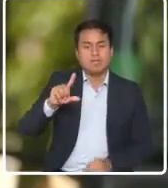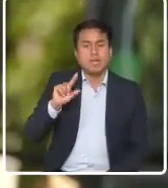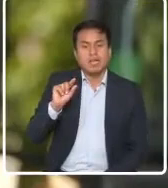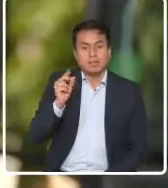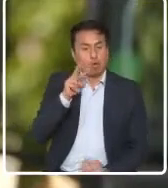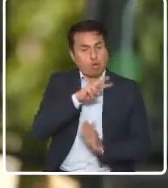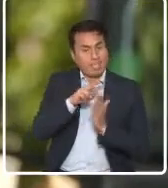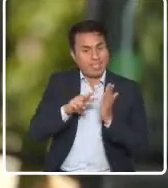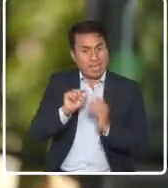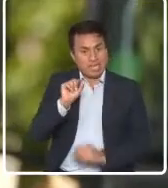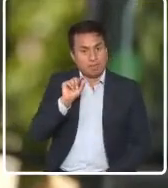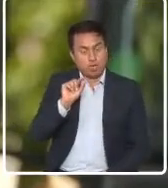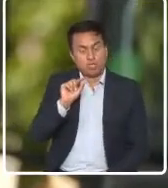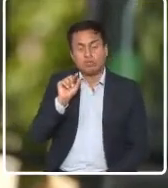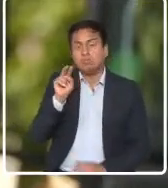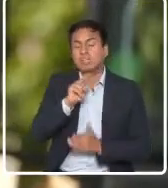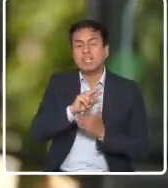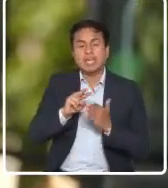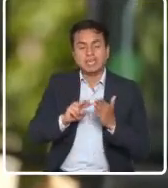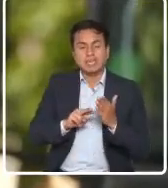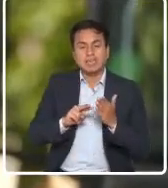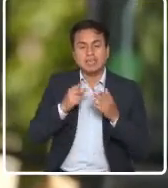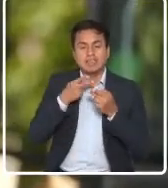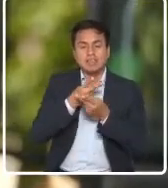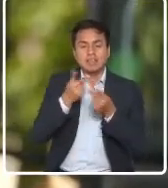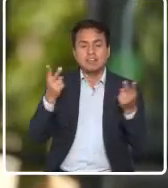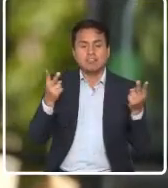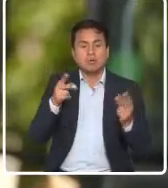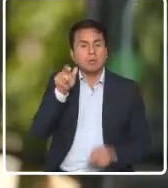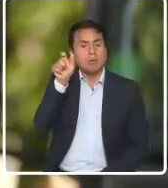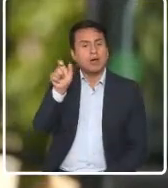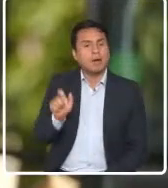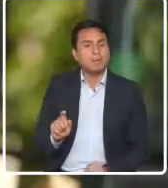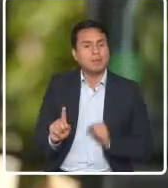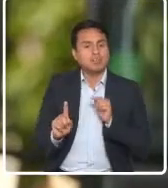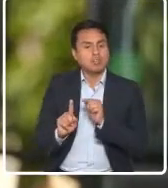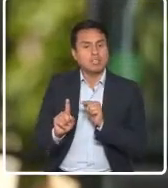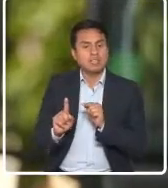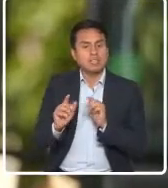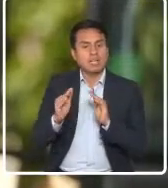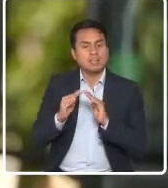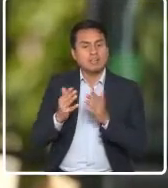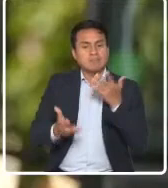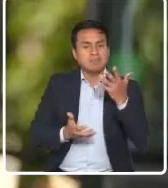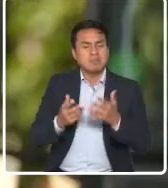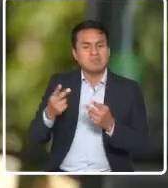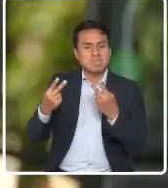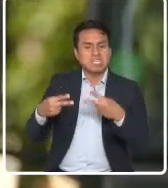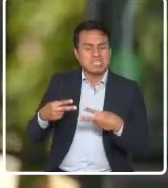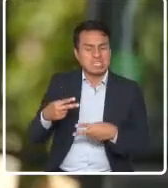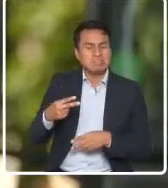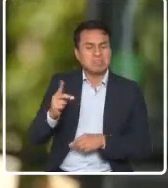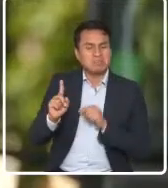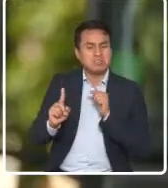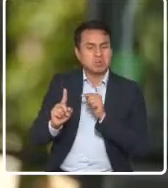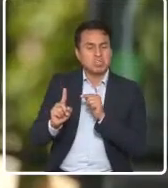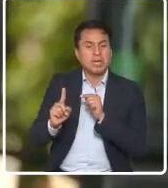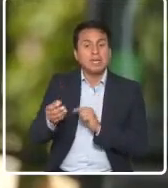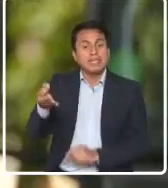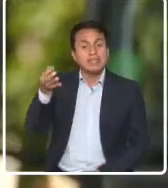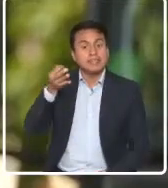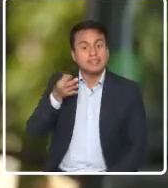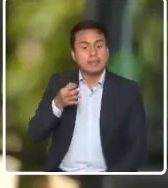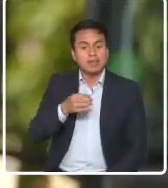hace poquito una declaración de una de las personas que perdió su casa en Viña, que